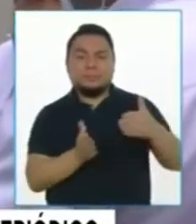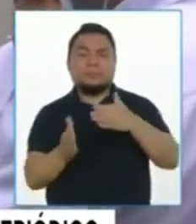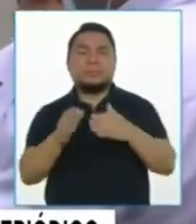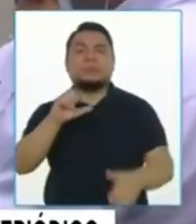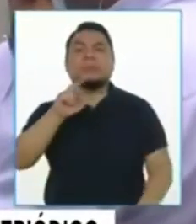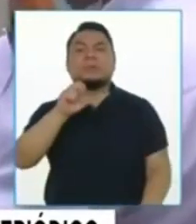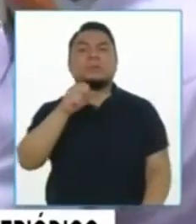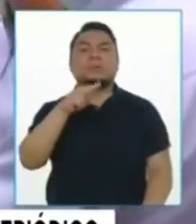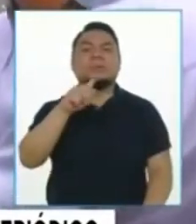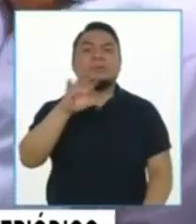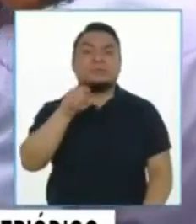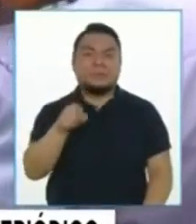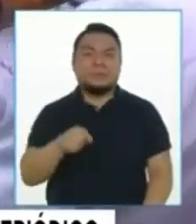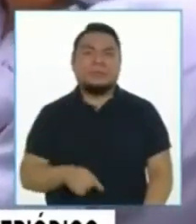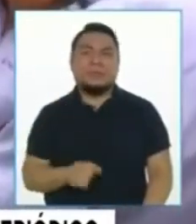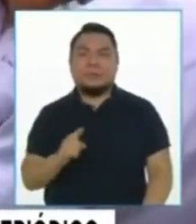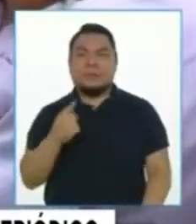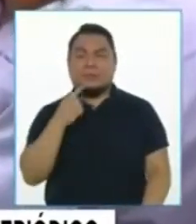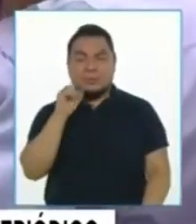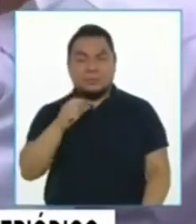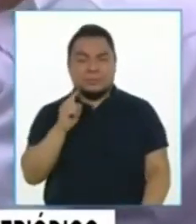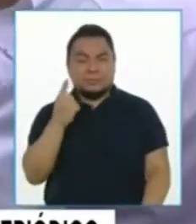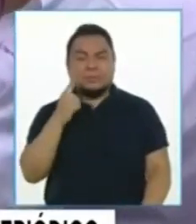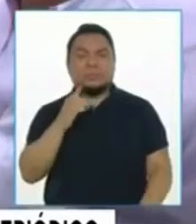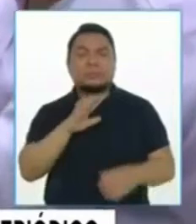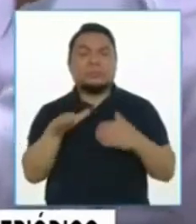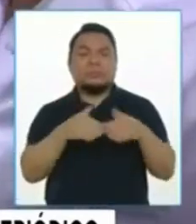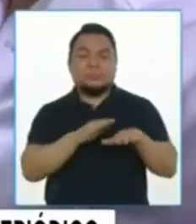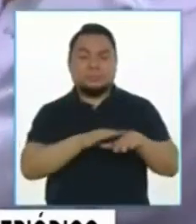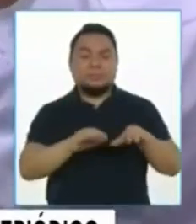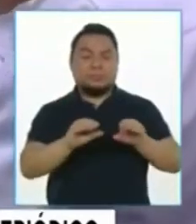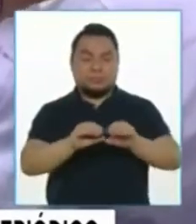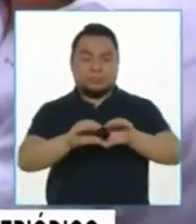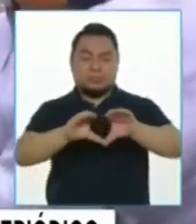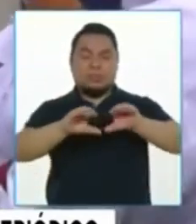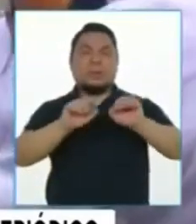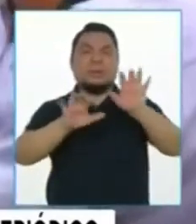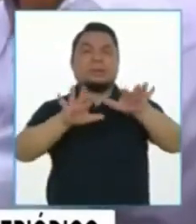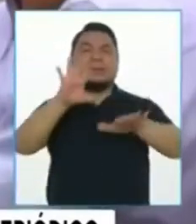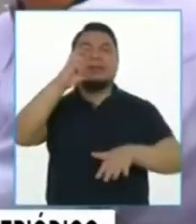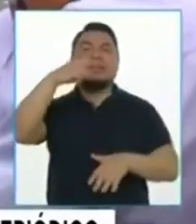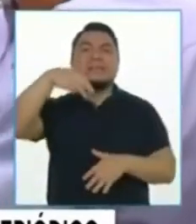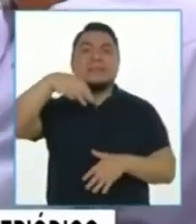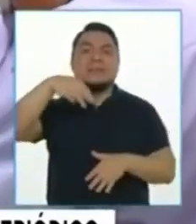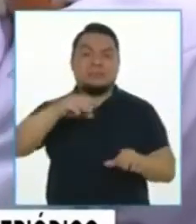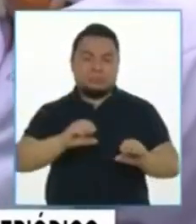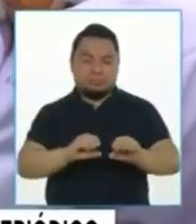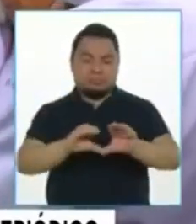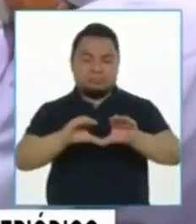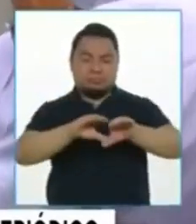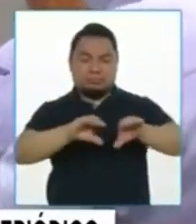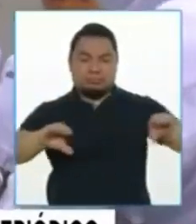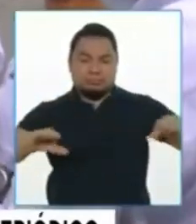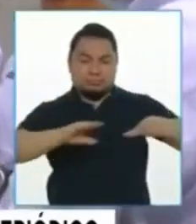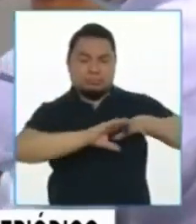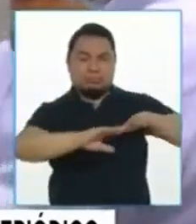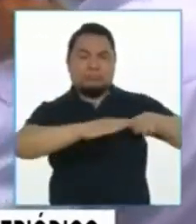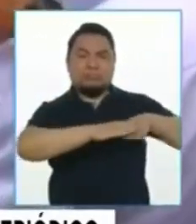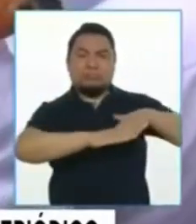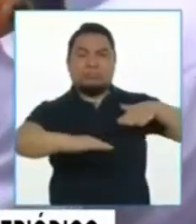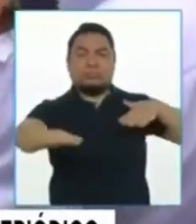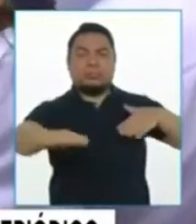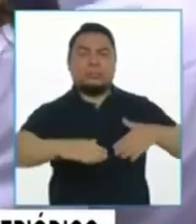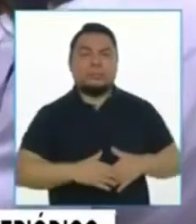Perfilado de subrasante. Primero hacemos perfilado de subrasante, una capa de 15 centímetros de afirmado seleccionado. Que es lo que estamos viendo ya en este tramo que estamos